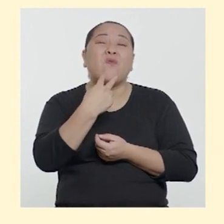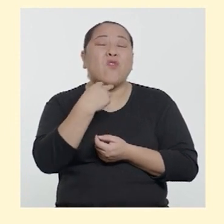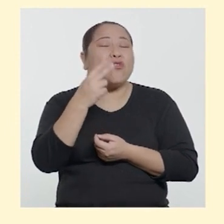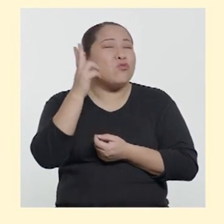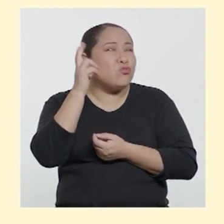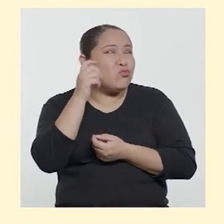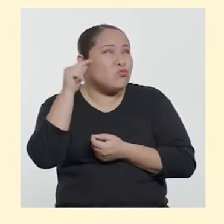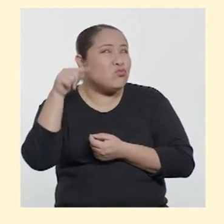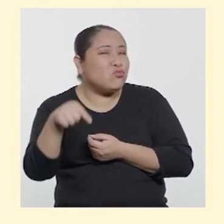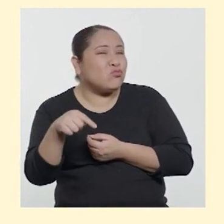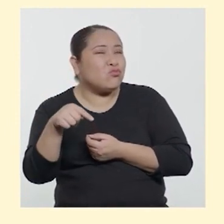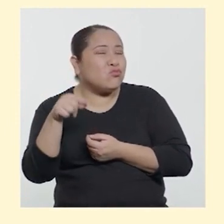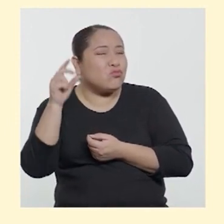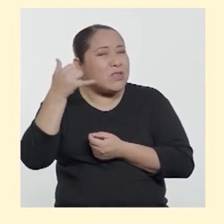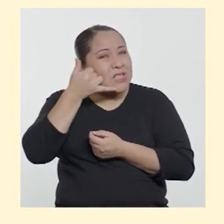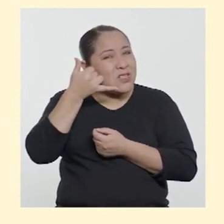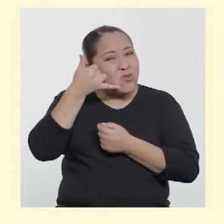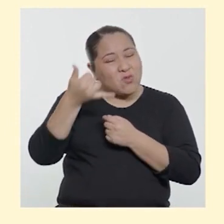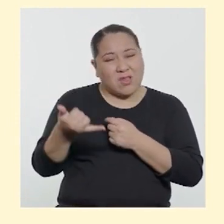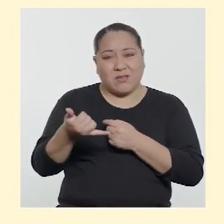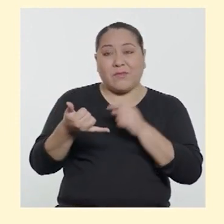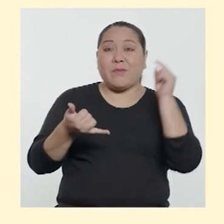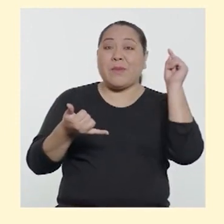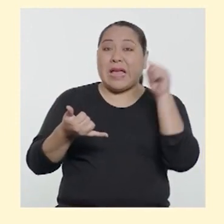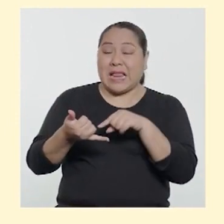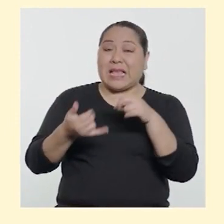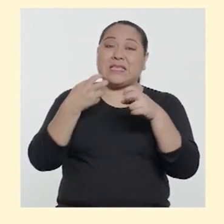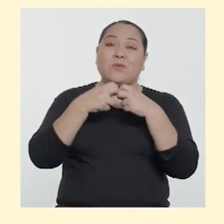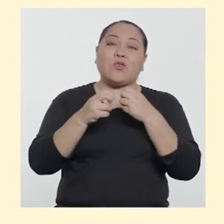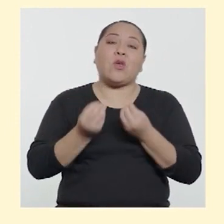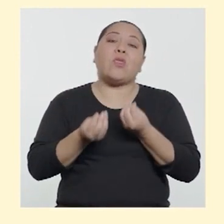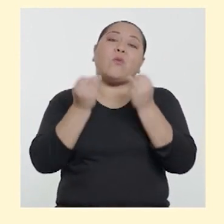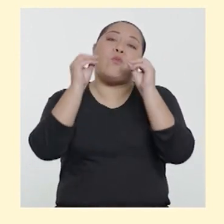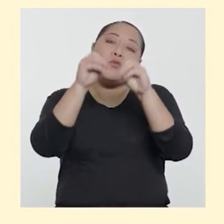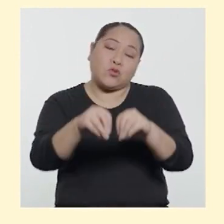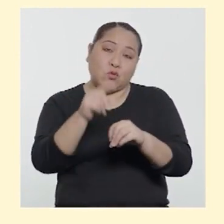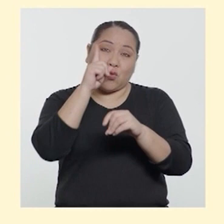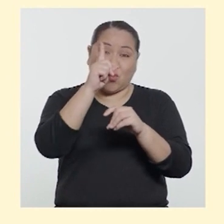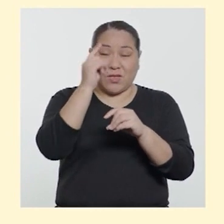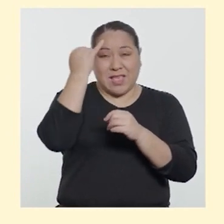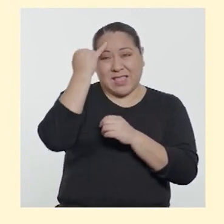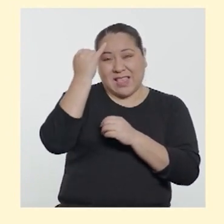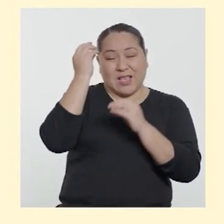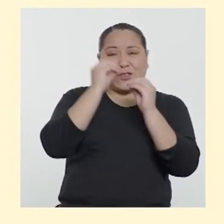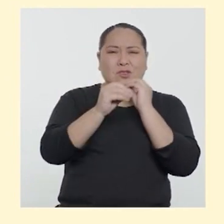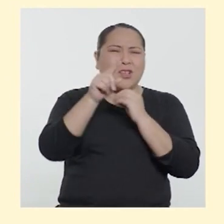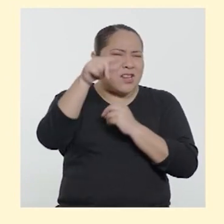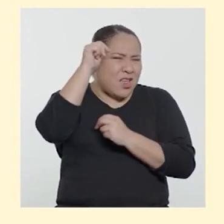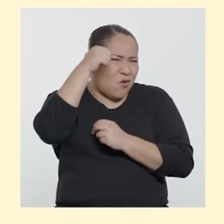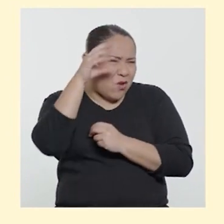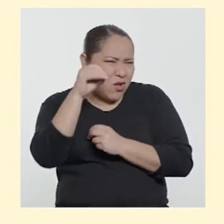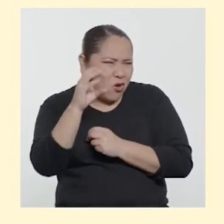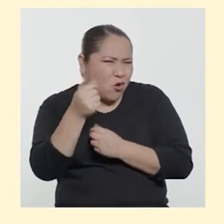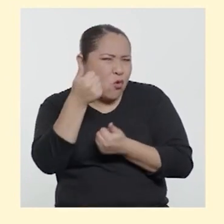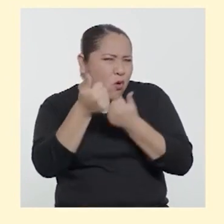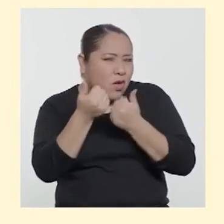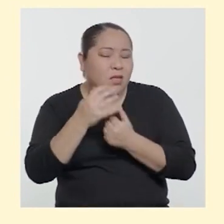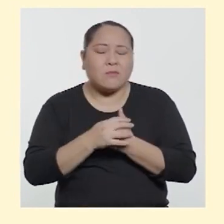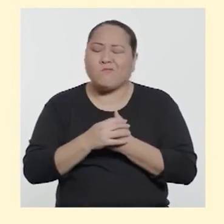su celular. Para este problema, dimos una idea de solución. ¿Recuerdas cuál fue esta idea,